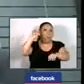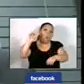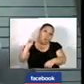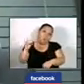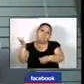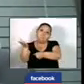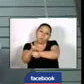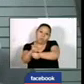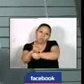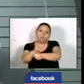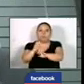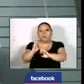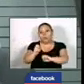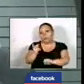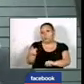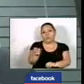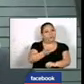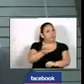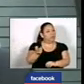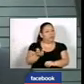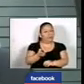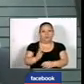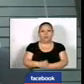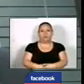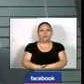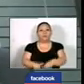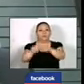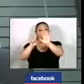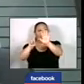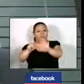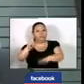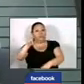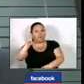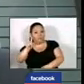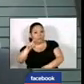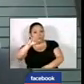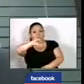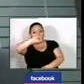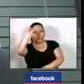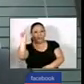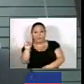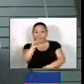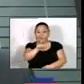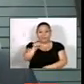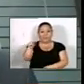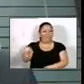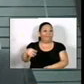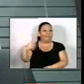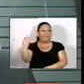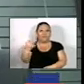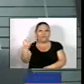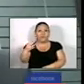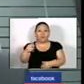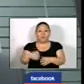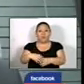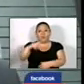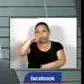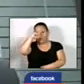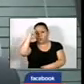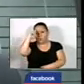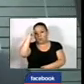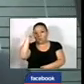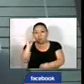o ambas. Y el 61% de los mismos tuvo que reducir su jornada